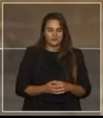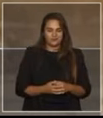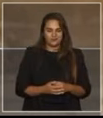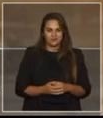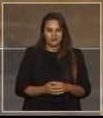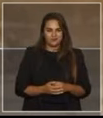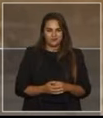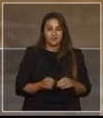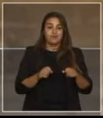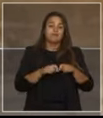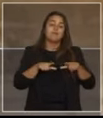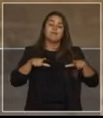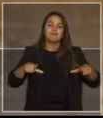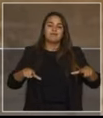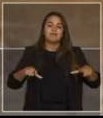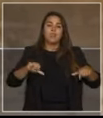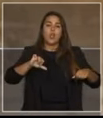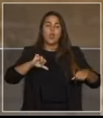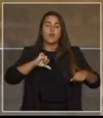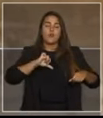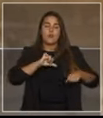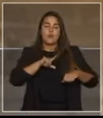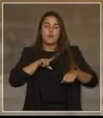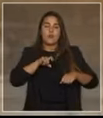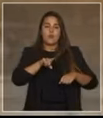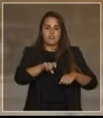La unidad de oncohematología infantil,